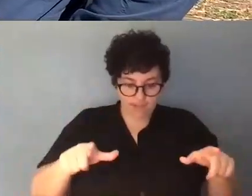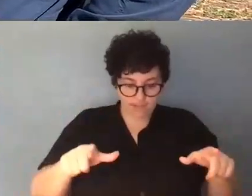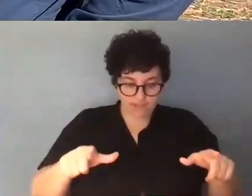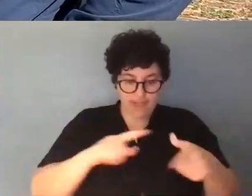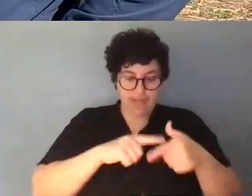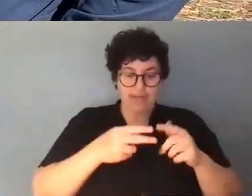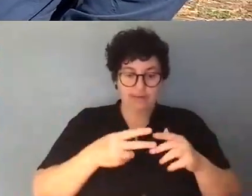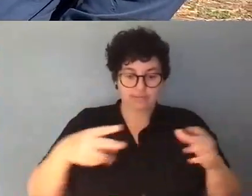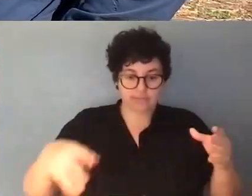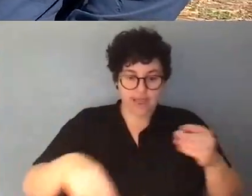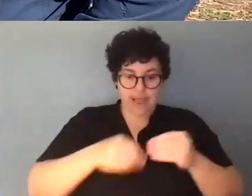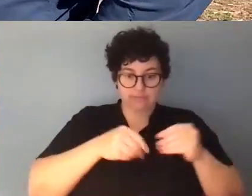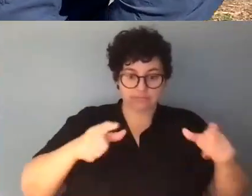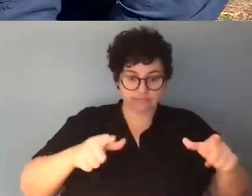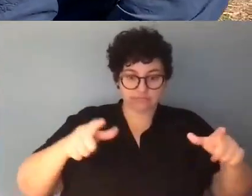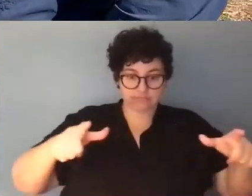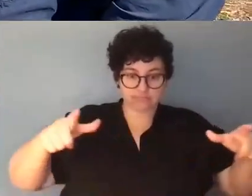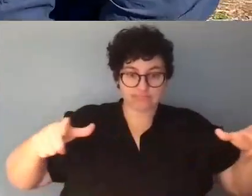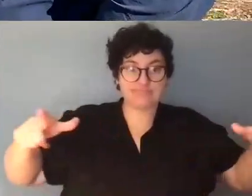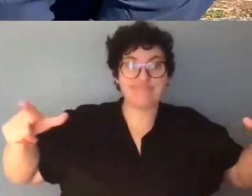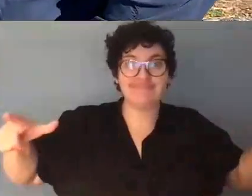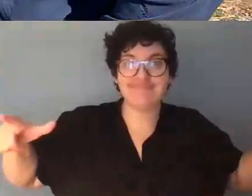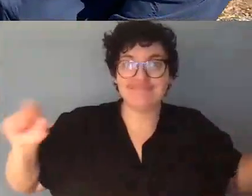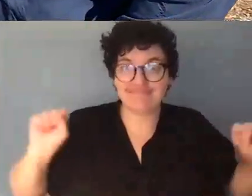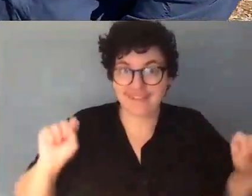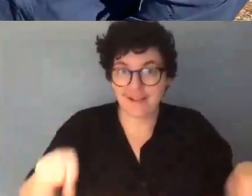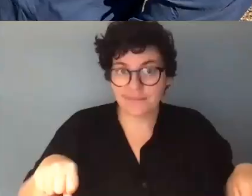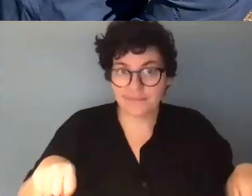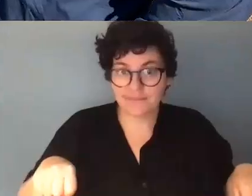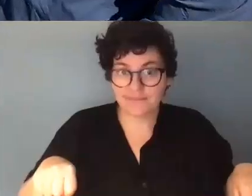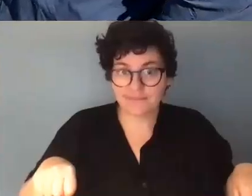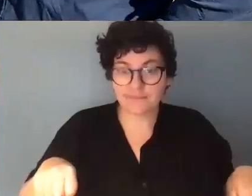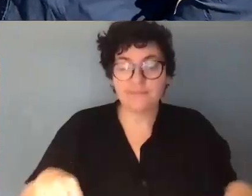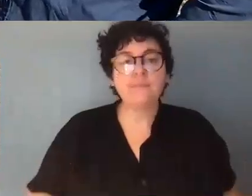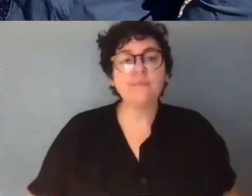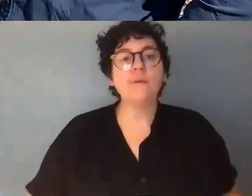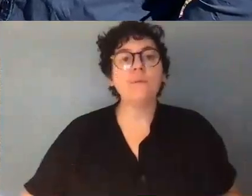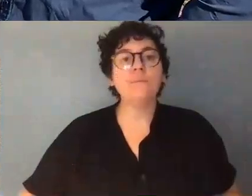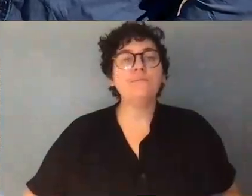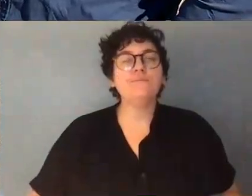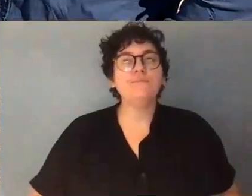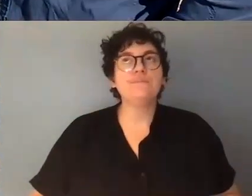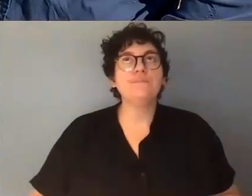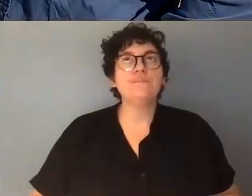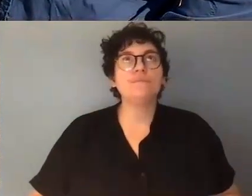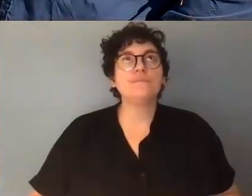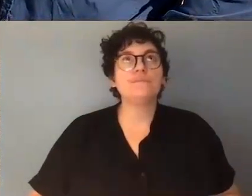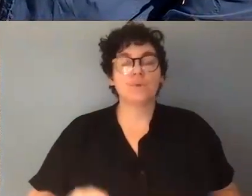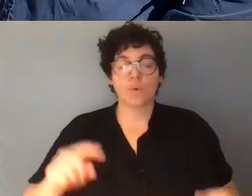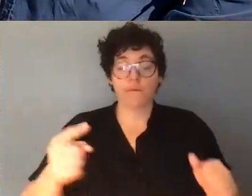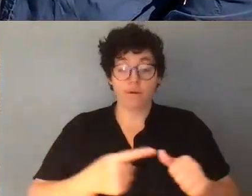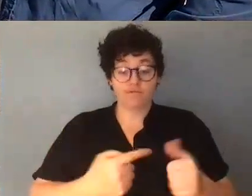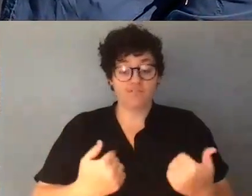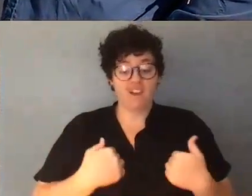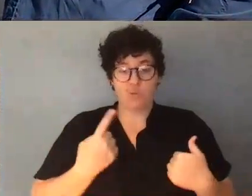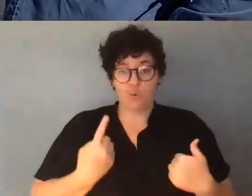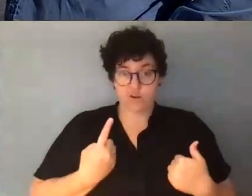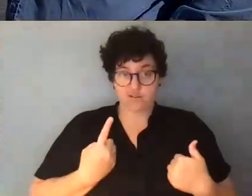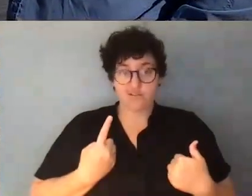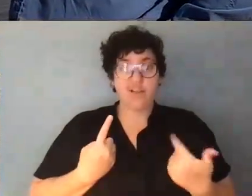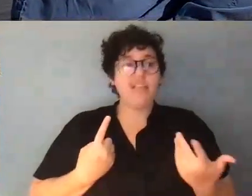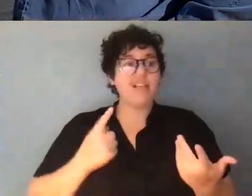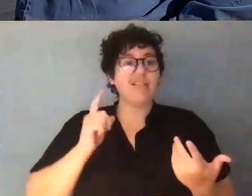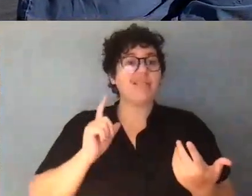nosotros empezamos con una, luego hicimos tres, y luego conocimos a una persona que se interesó en